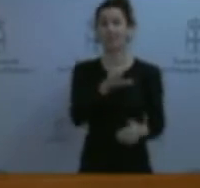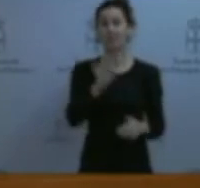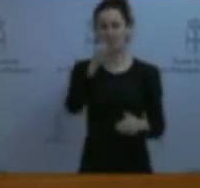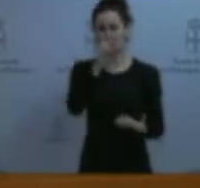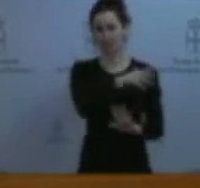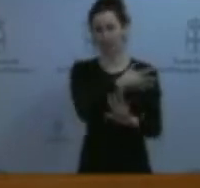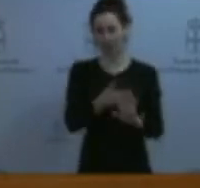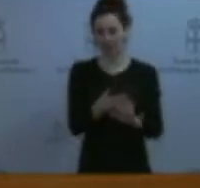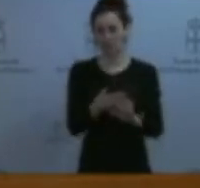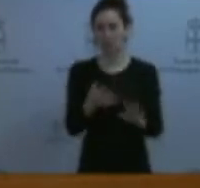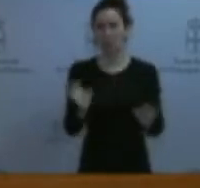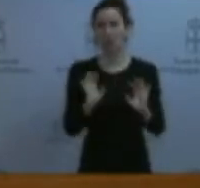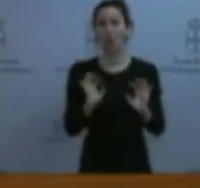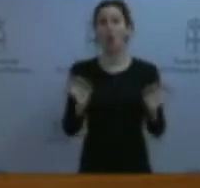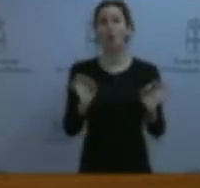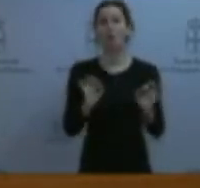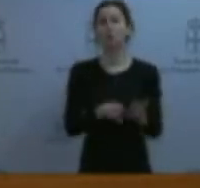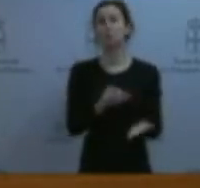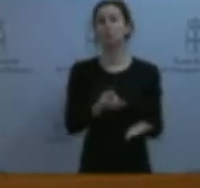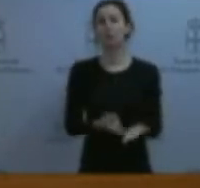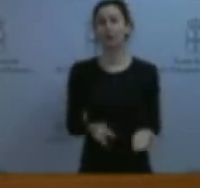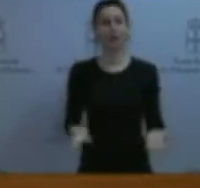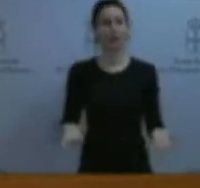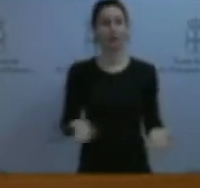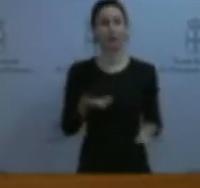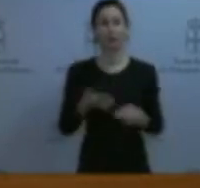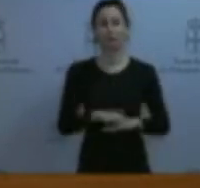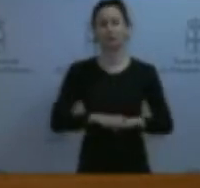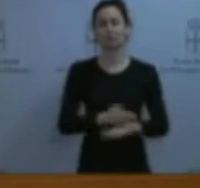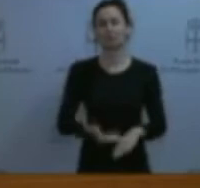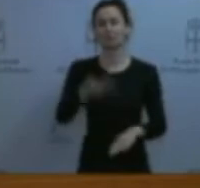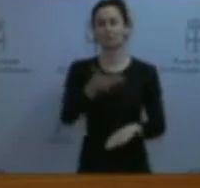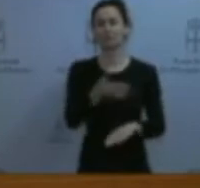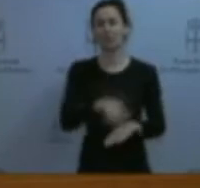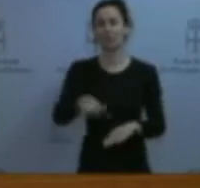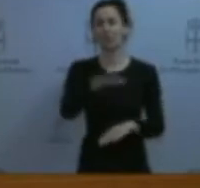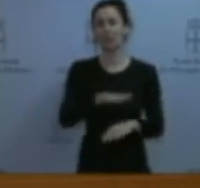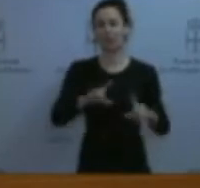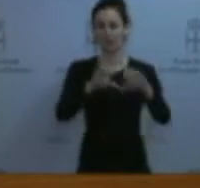la ineficacia para sacar adelante un proyecto tan fundamental para Asturias como es el Área Metropolitana Central de